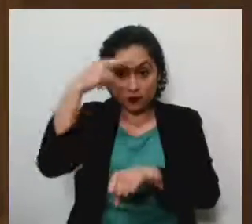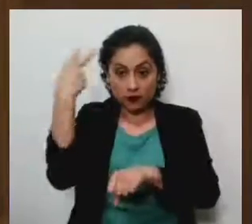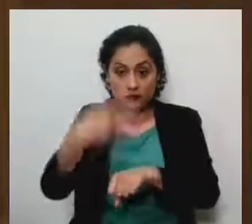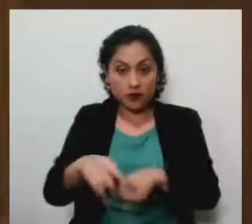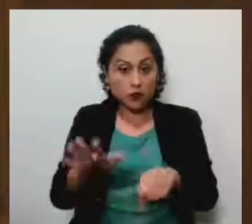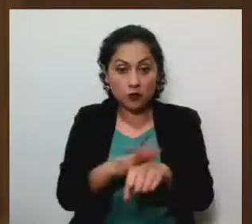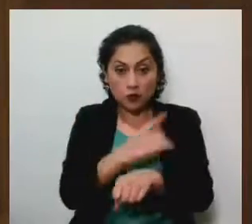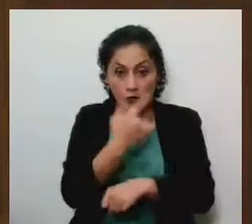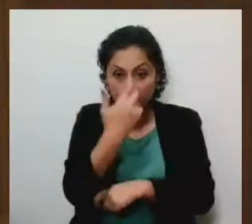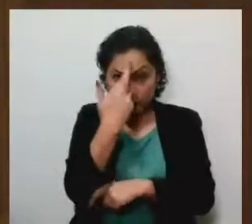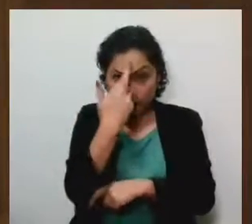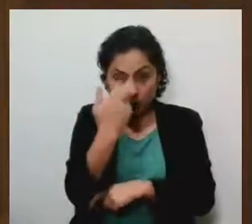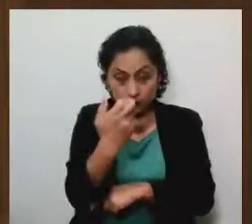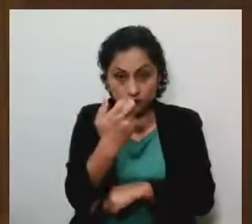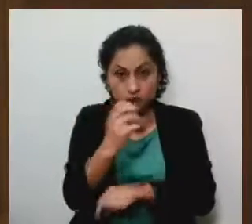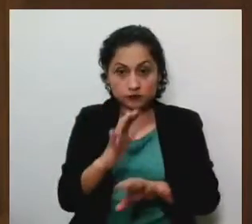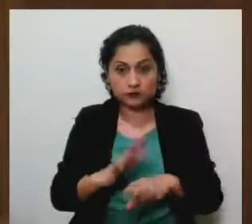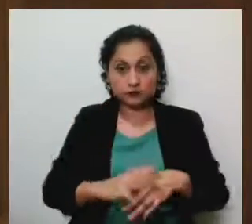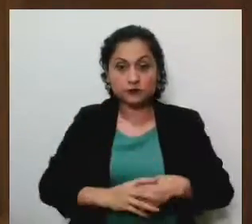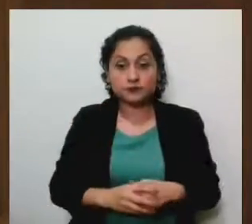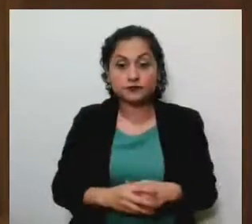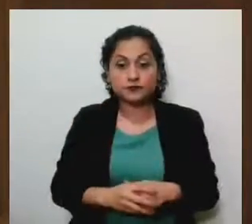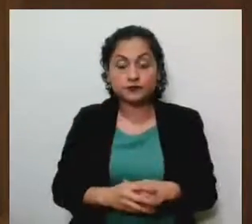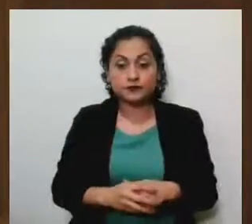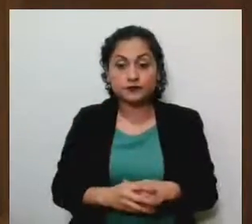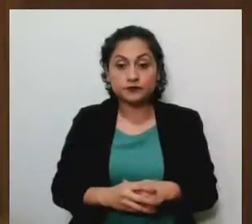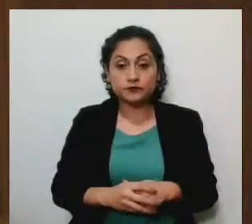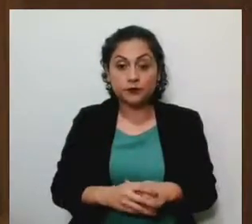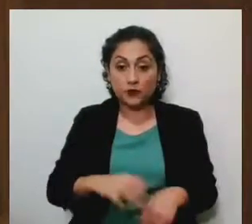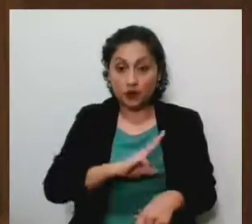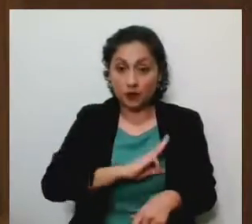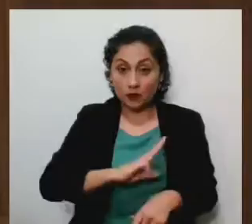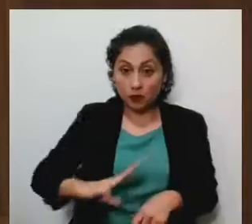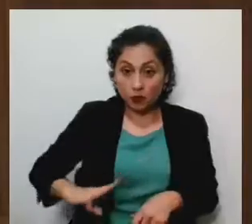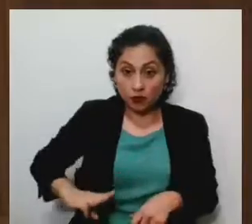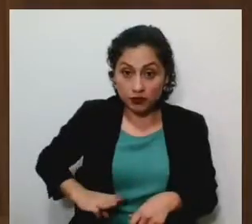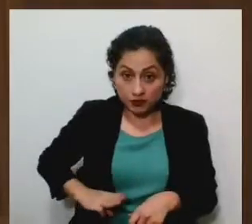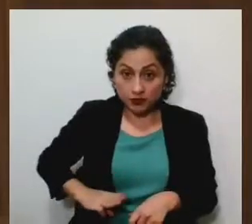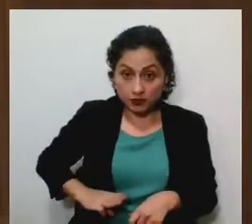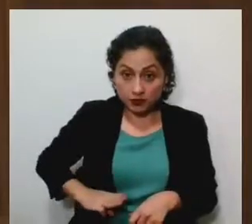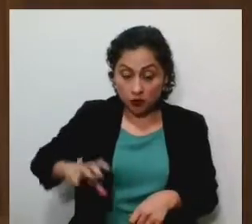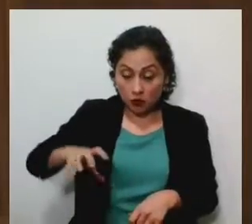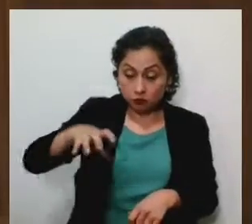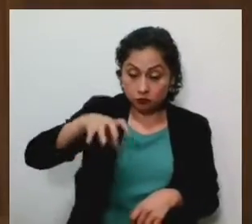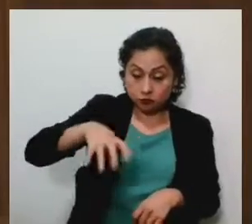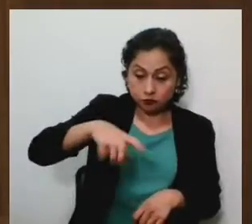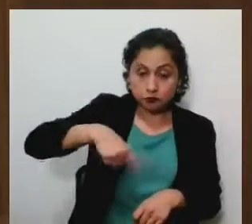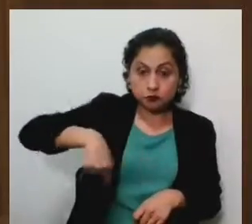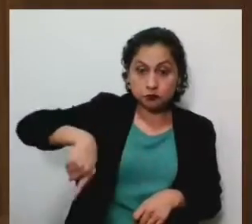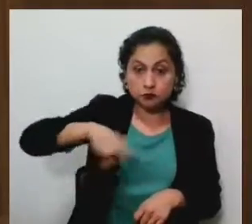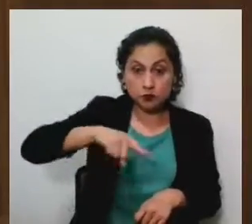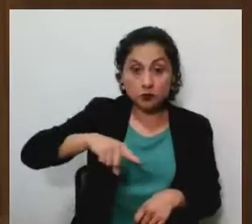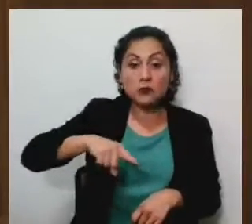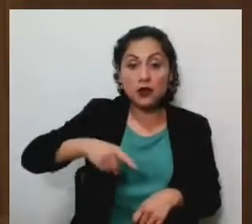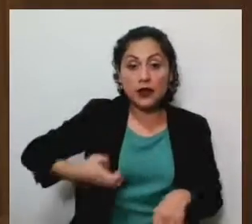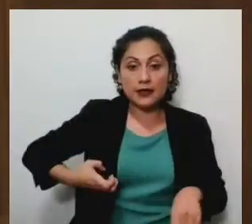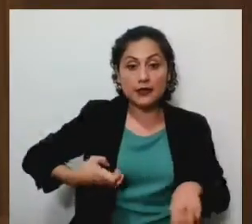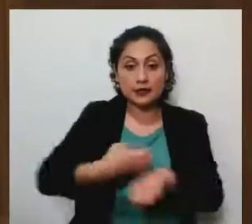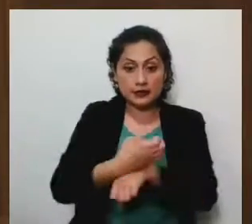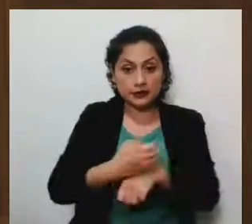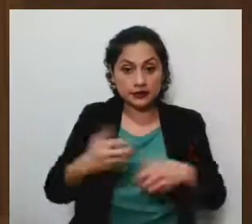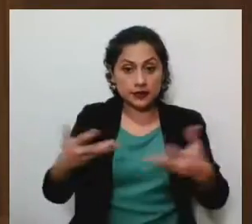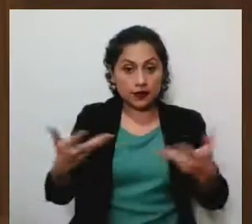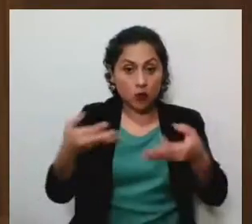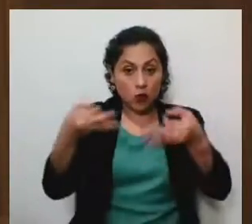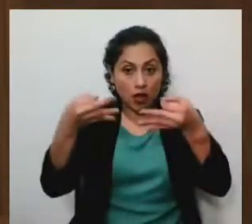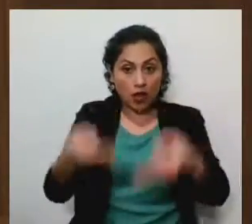motivos. El municipio es la institución jurídica creada por el Estado que guarda mayor cercanía